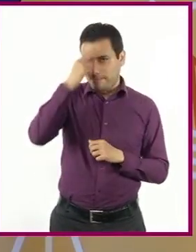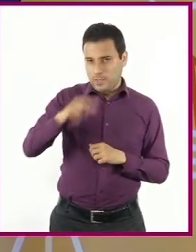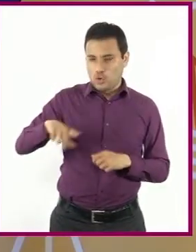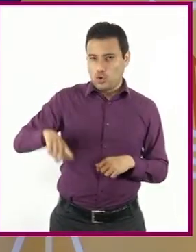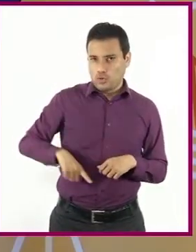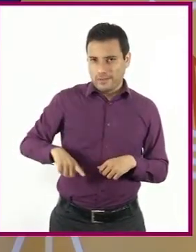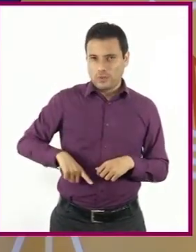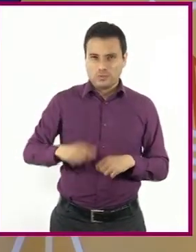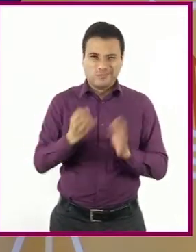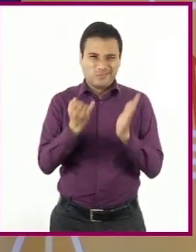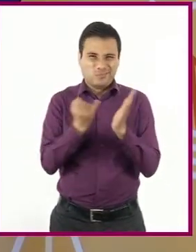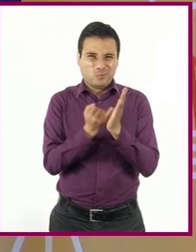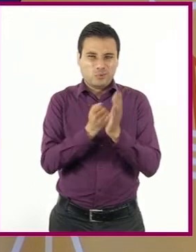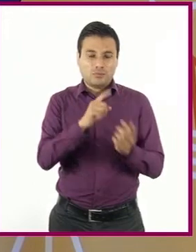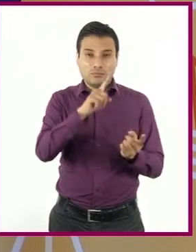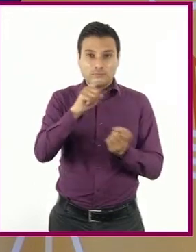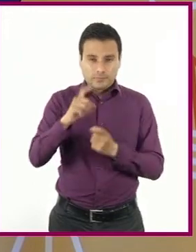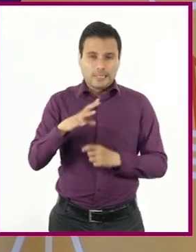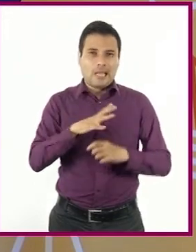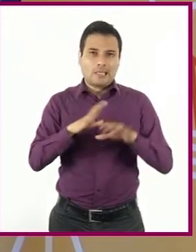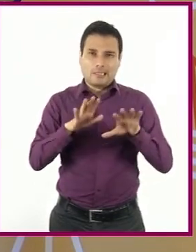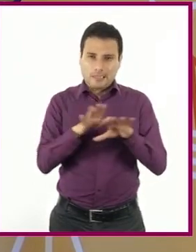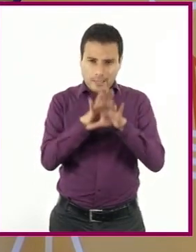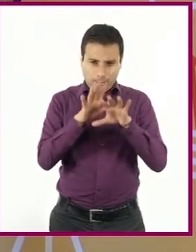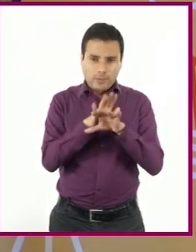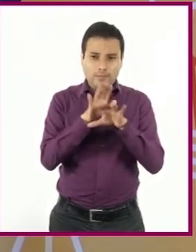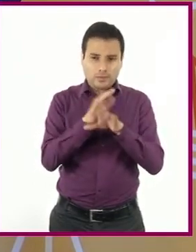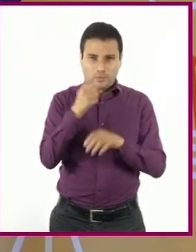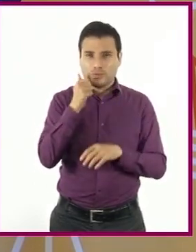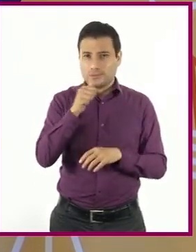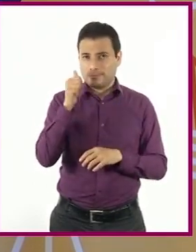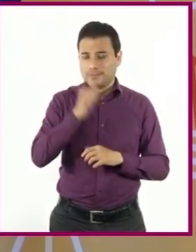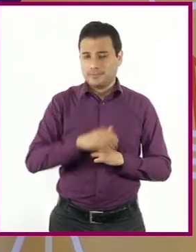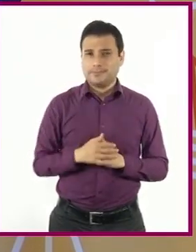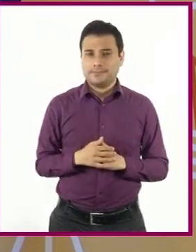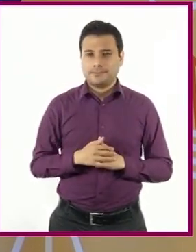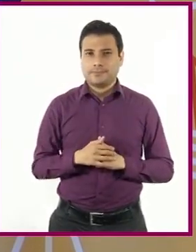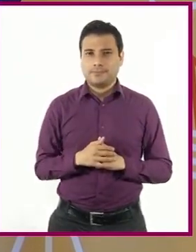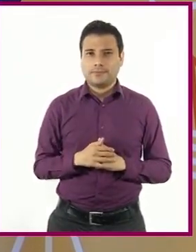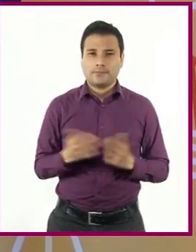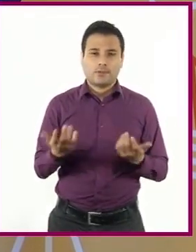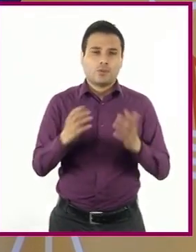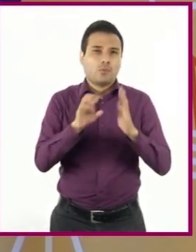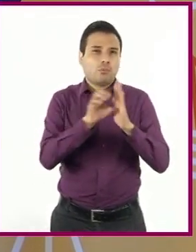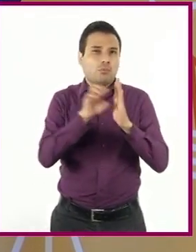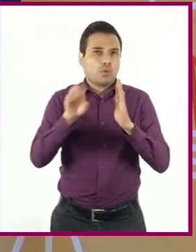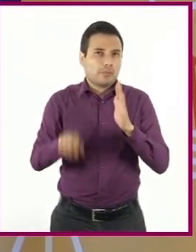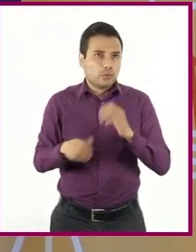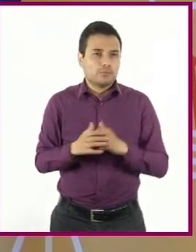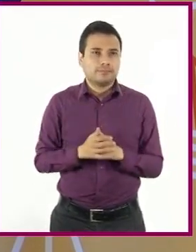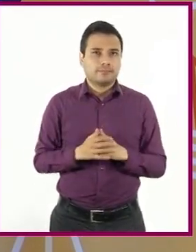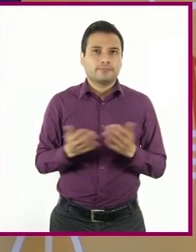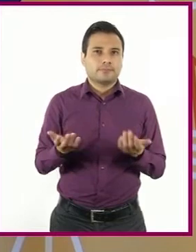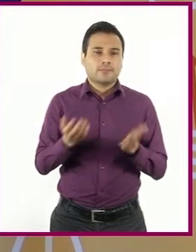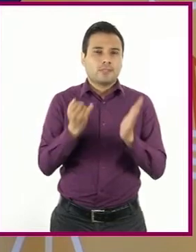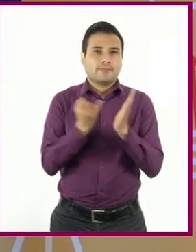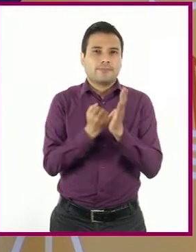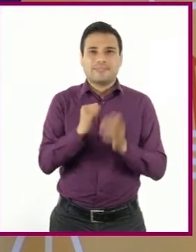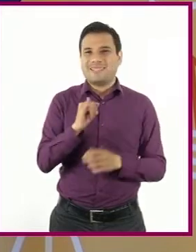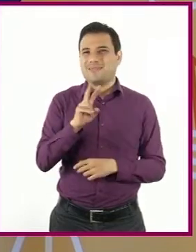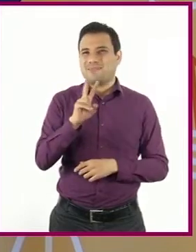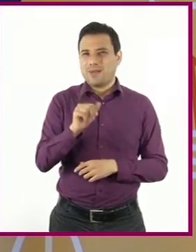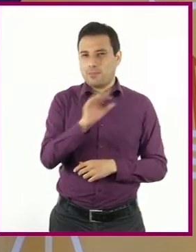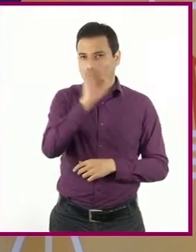diversas y constantes modificaciones a lo largo del tiempo, como es la variación de la tasa general del impuesto al